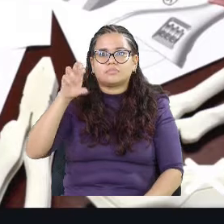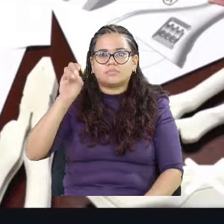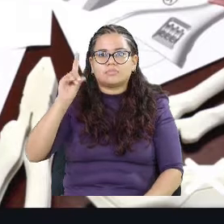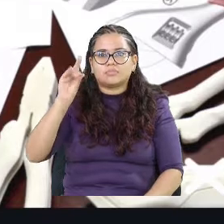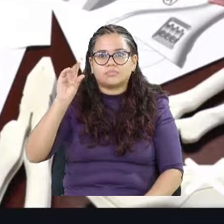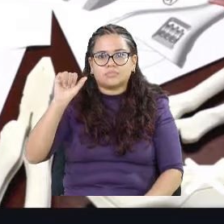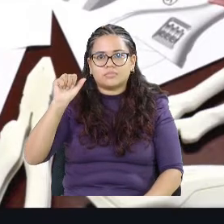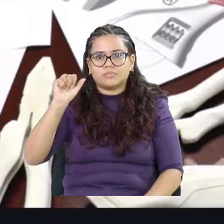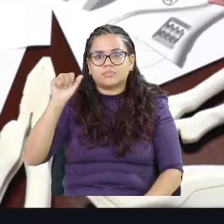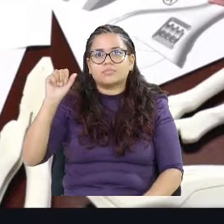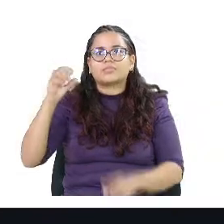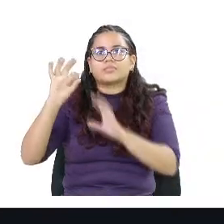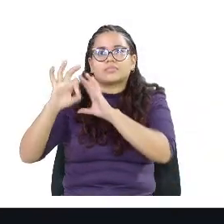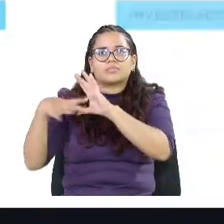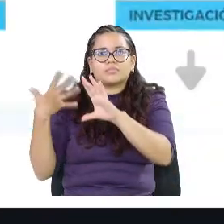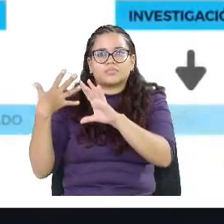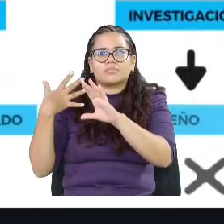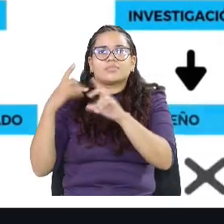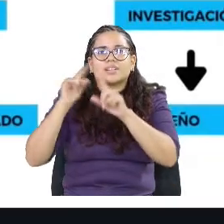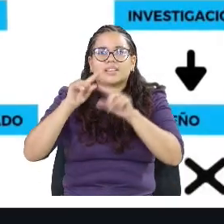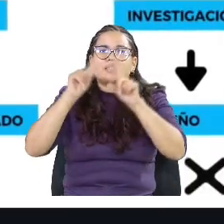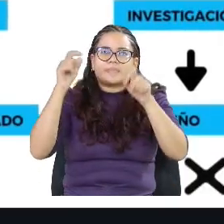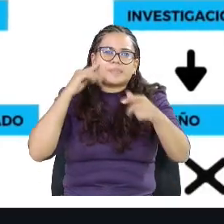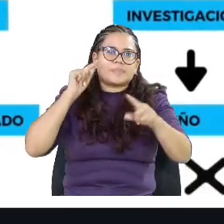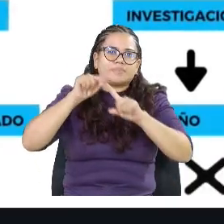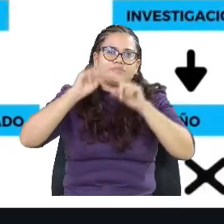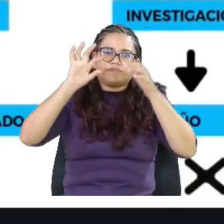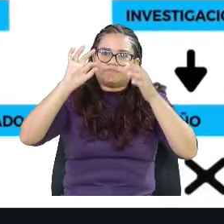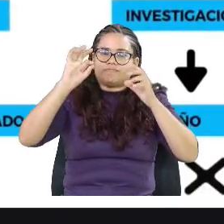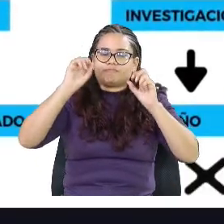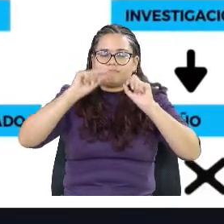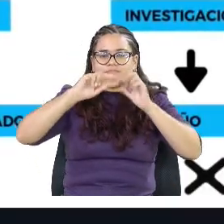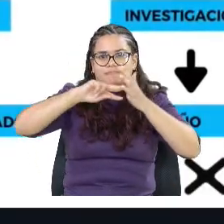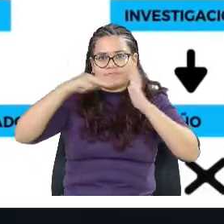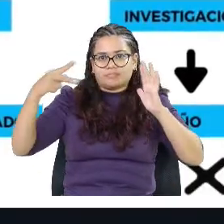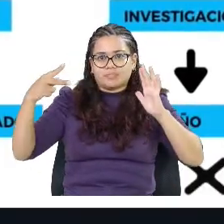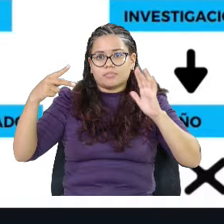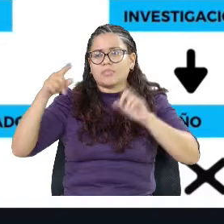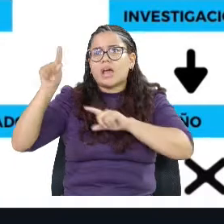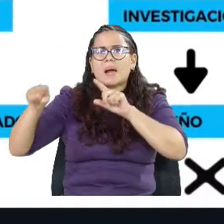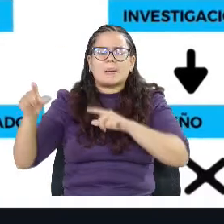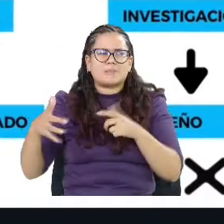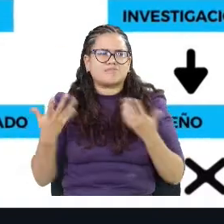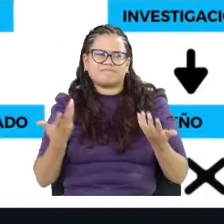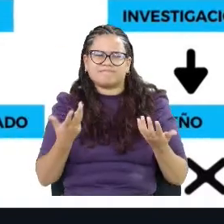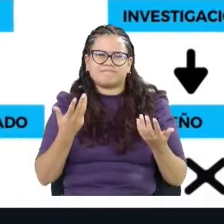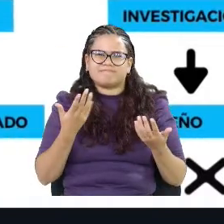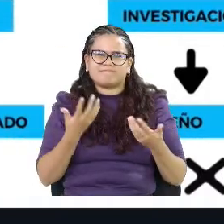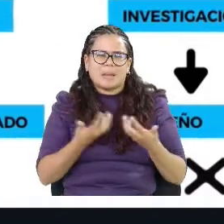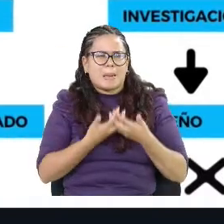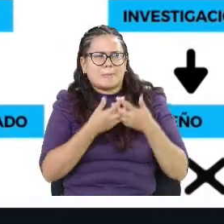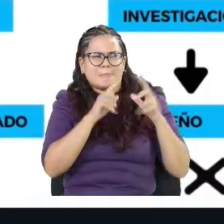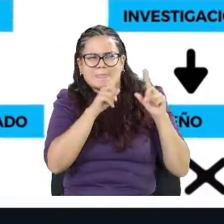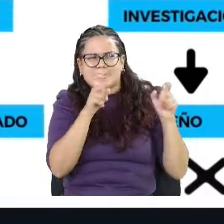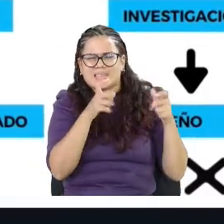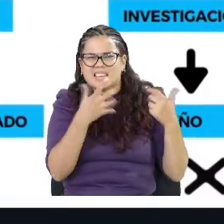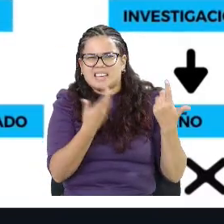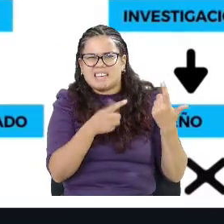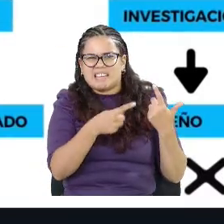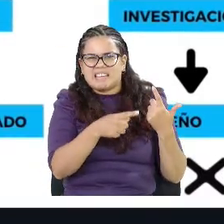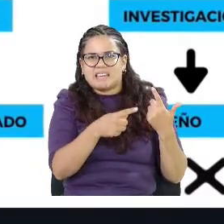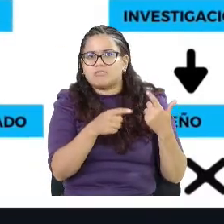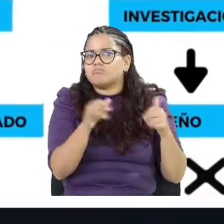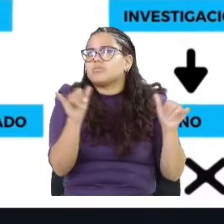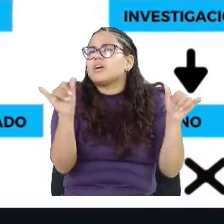metodología. Y para los que de pronto no están familiarizados con el término, es